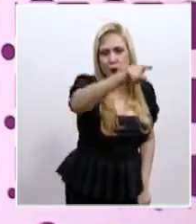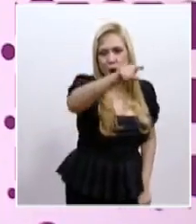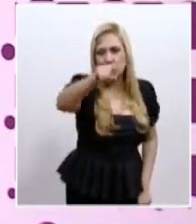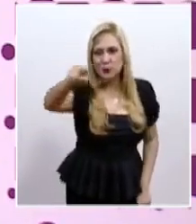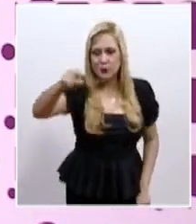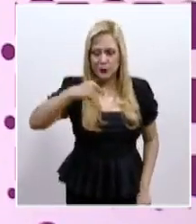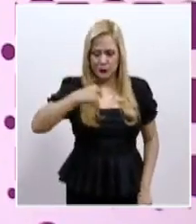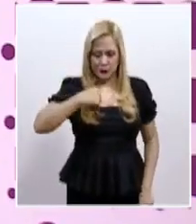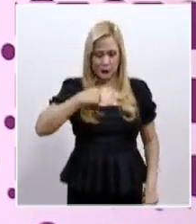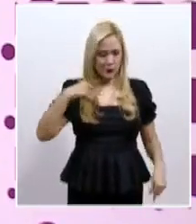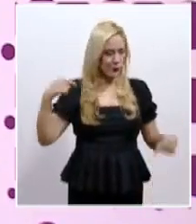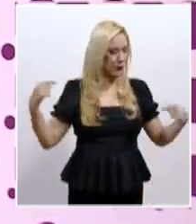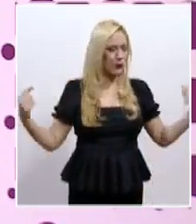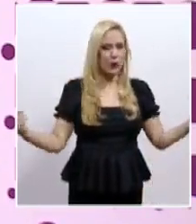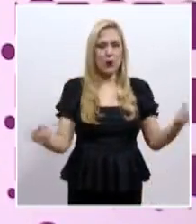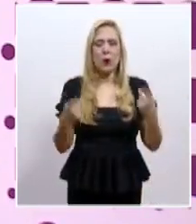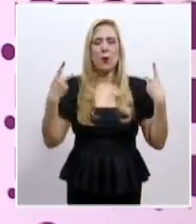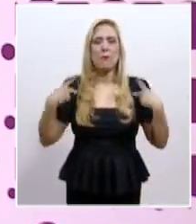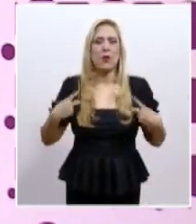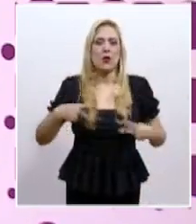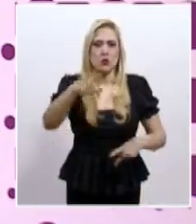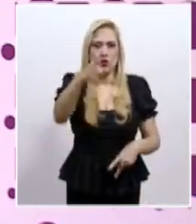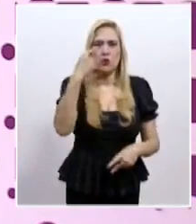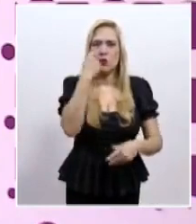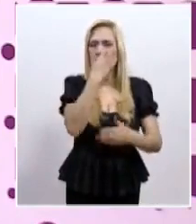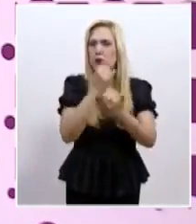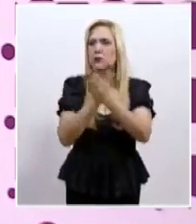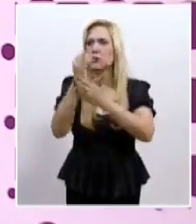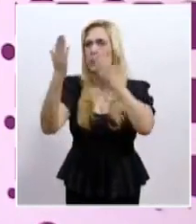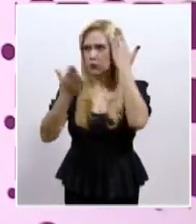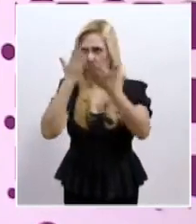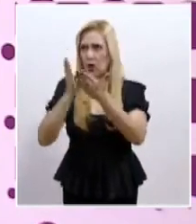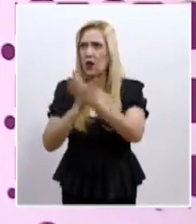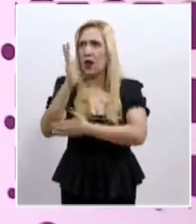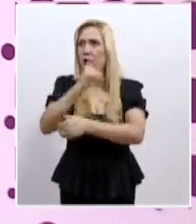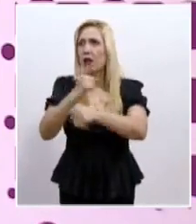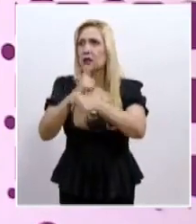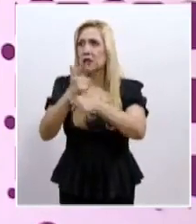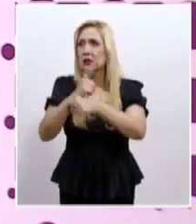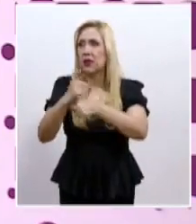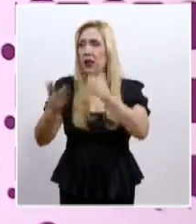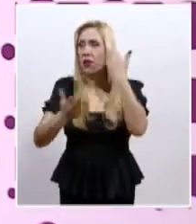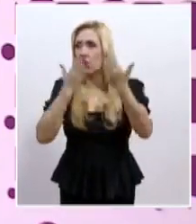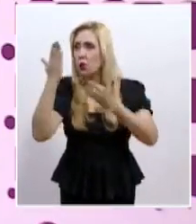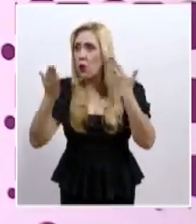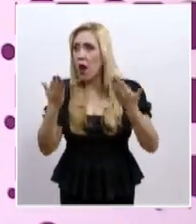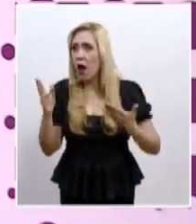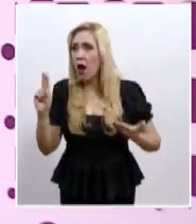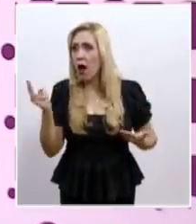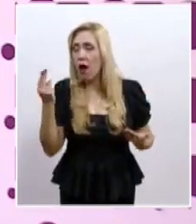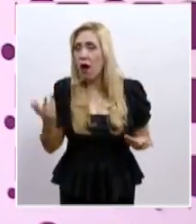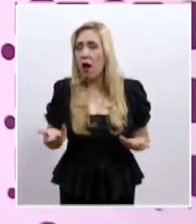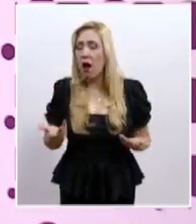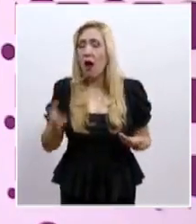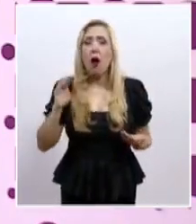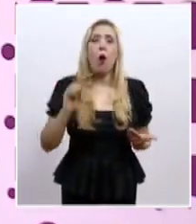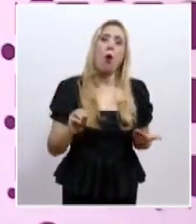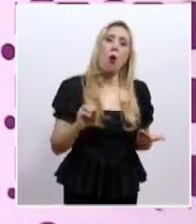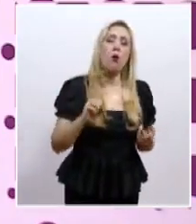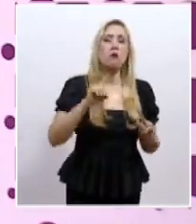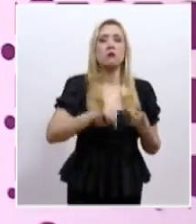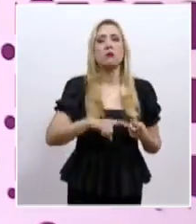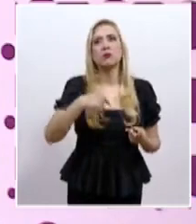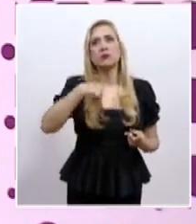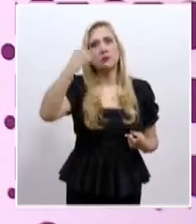Es la decisión de la persona de estudiar una carrera, es la decisión de una persona que tiene una buena idea